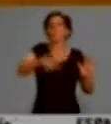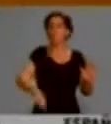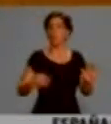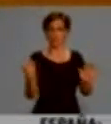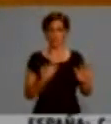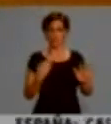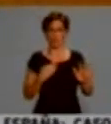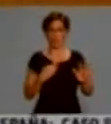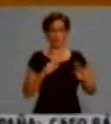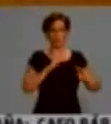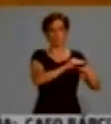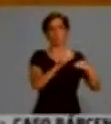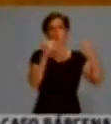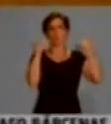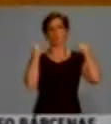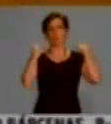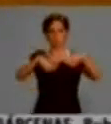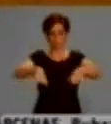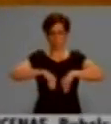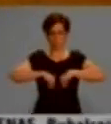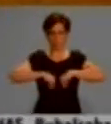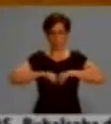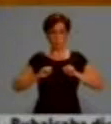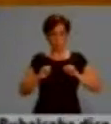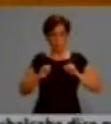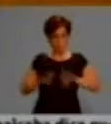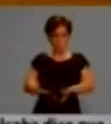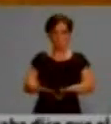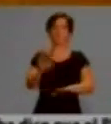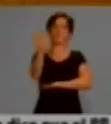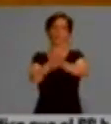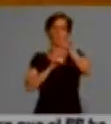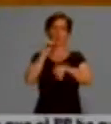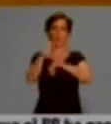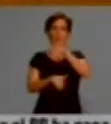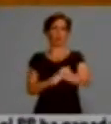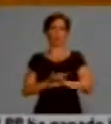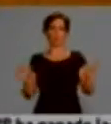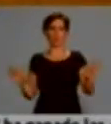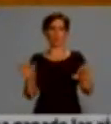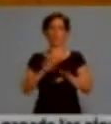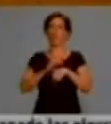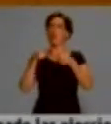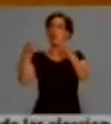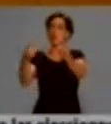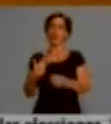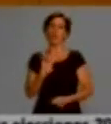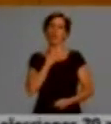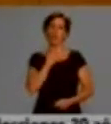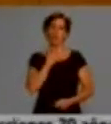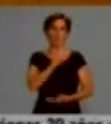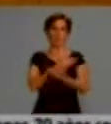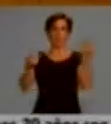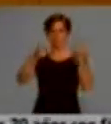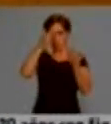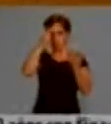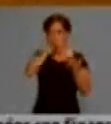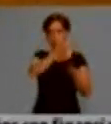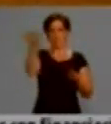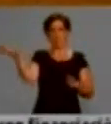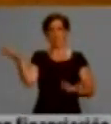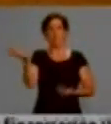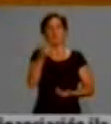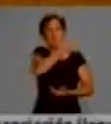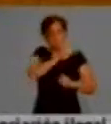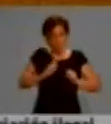asumir su responsabilidad, dimitir y convocar elecciones para devolverle la palabra a la ciudadanía. Cuanto antes dimita,